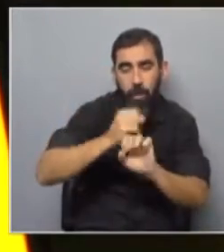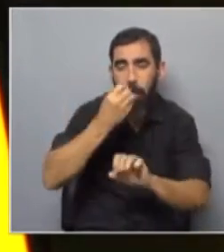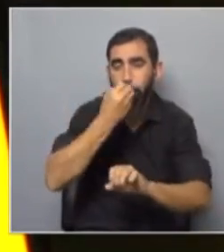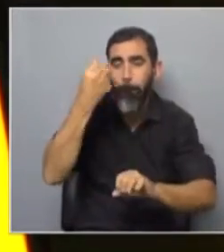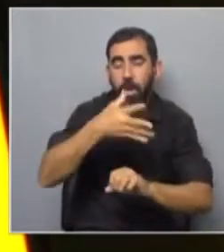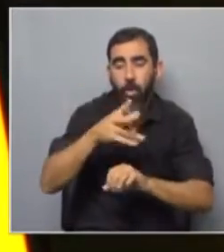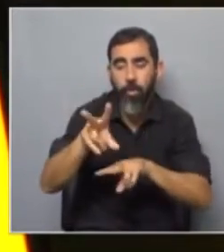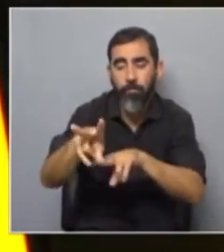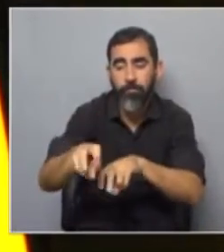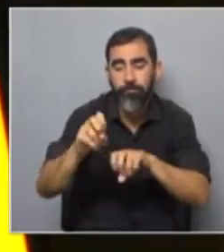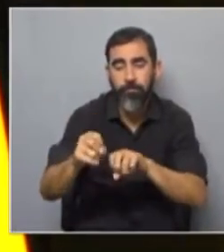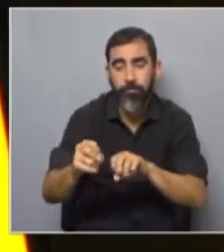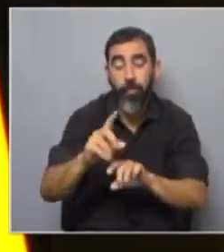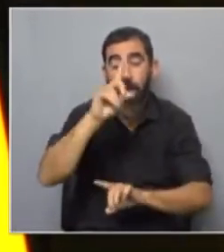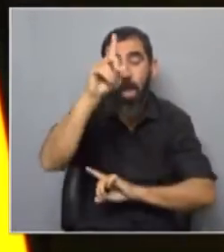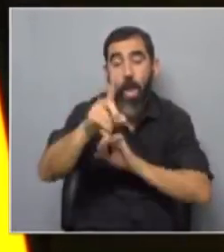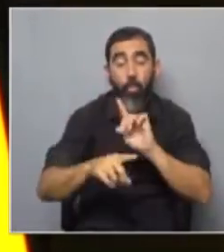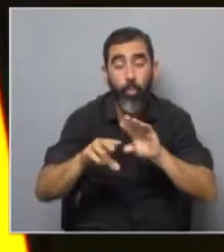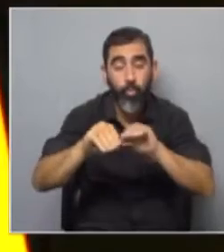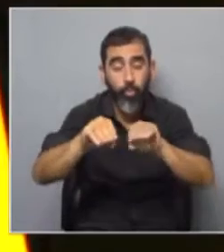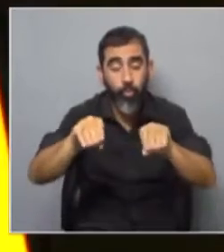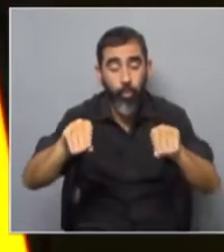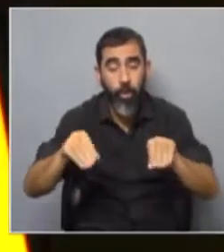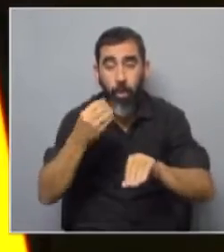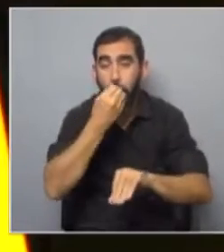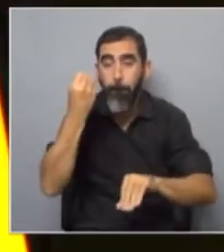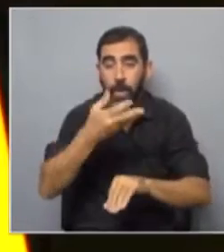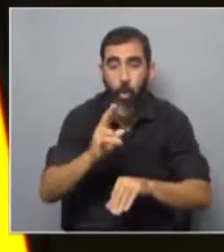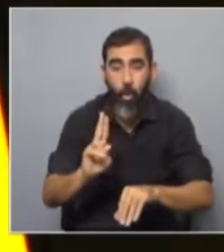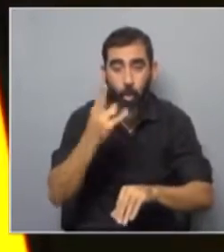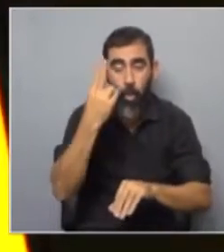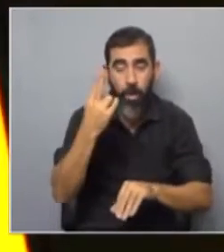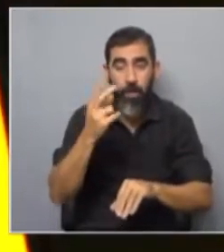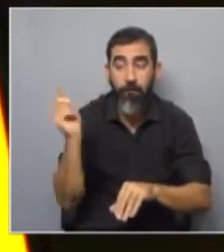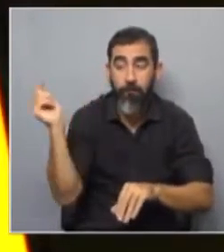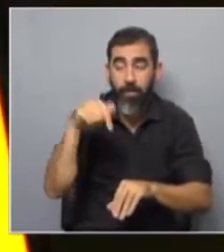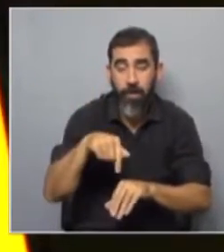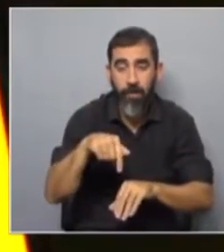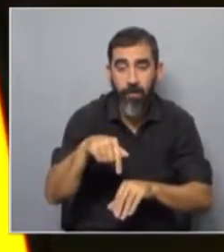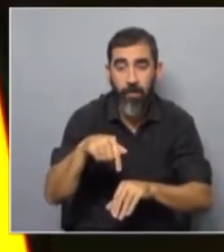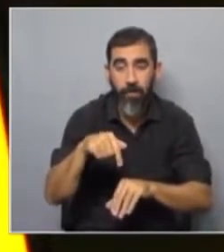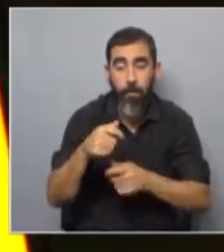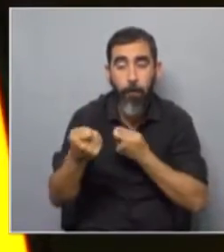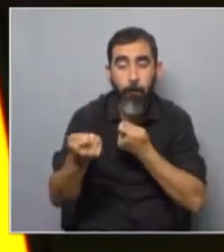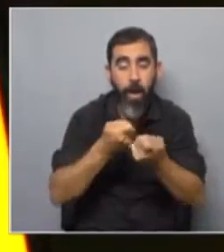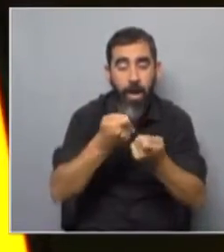mejorar la fertilidad al punto que algunos de los suelos más fértiles de Uruguay hoy provienen de lo que fueron